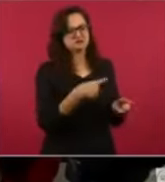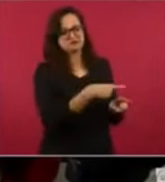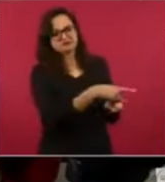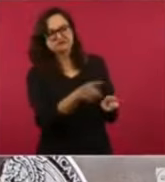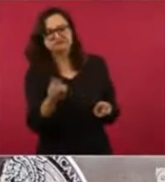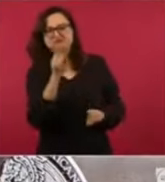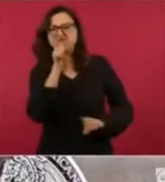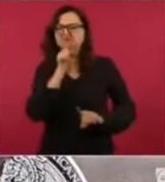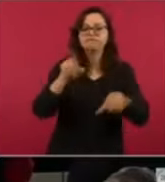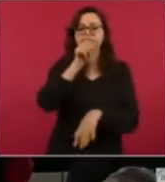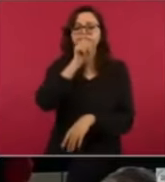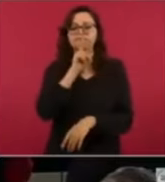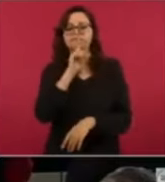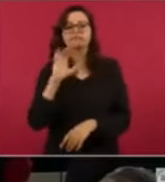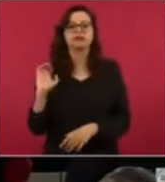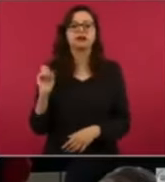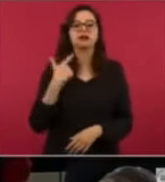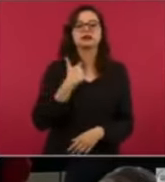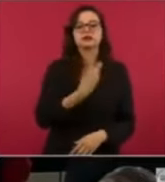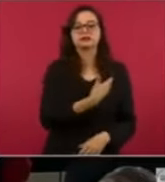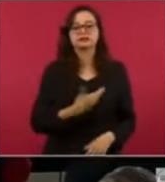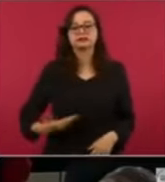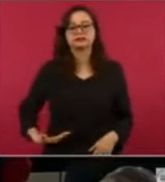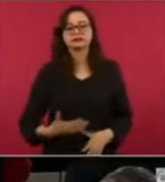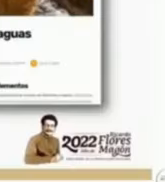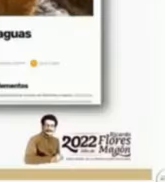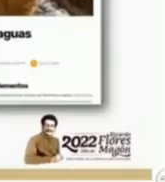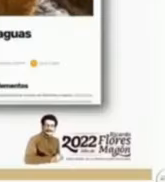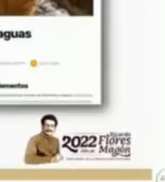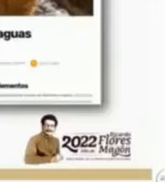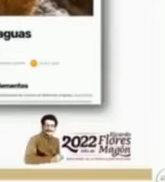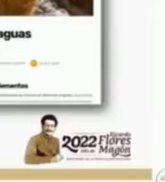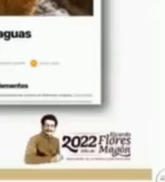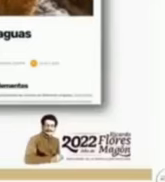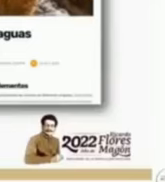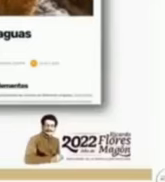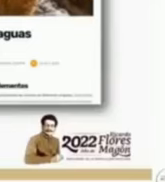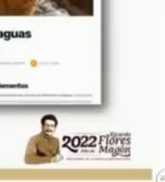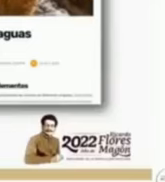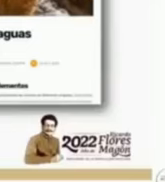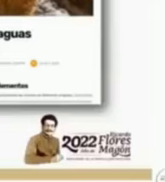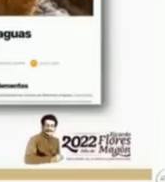Vamos a iniciar. Encontré en Instagram, no hay